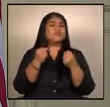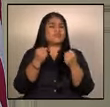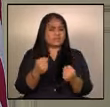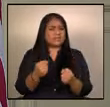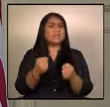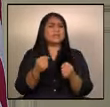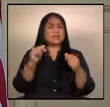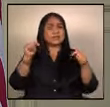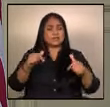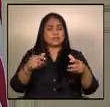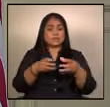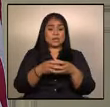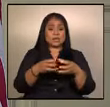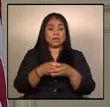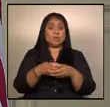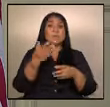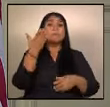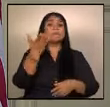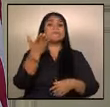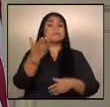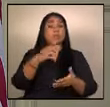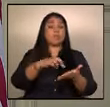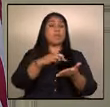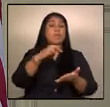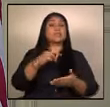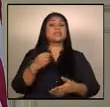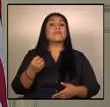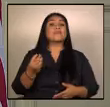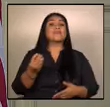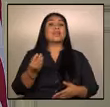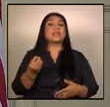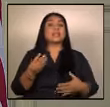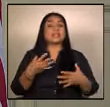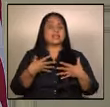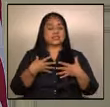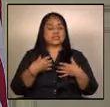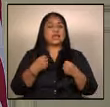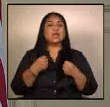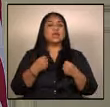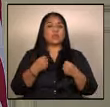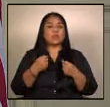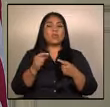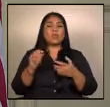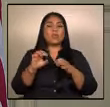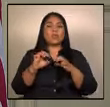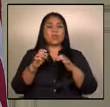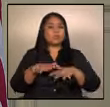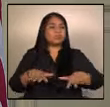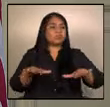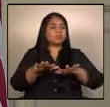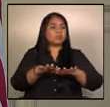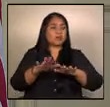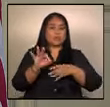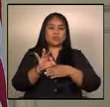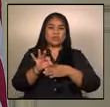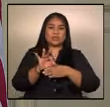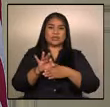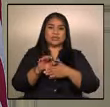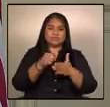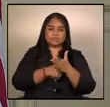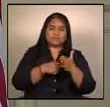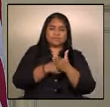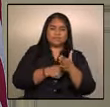Esta generación demanda un país verde sano, un ecosistema funcional y resistente ante el